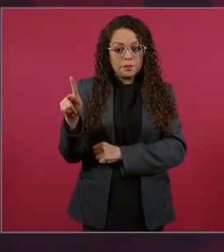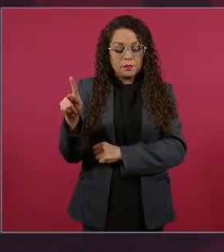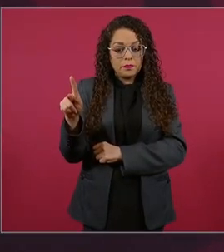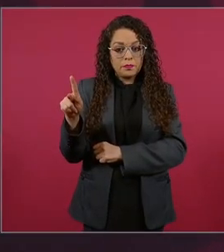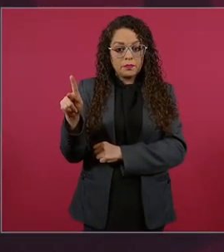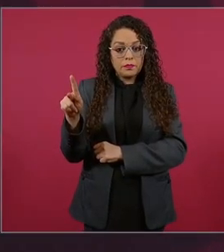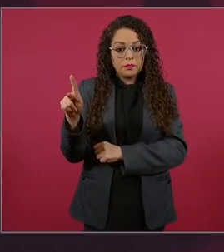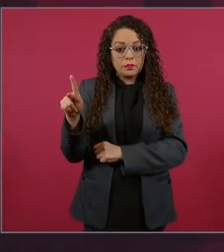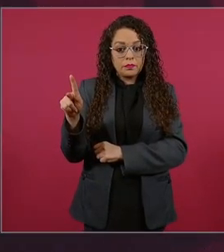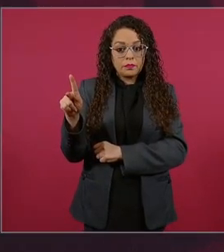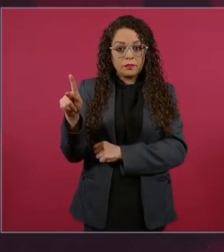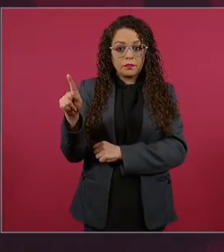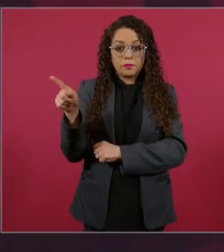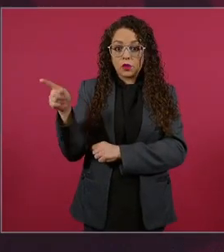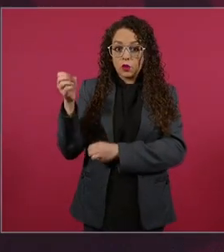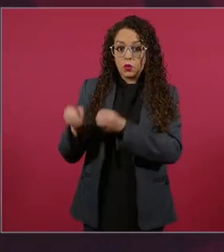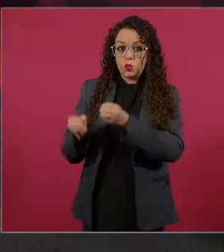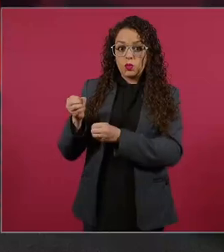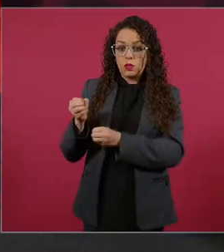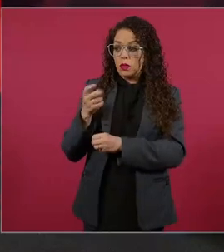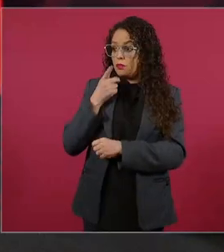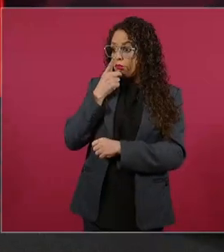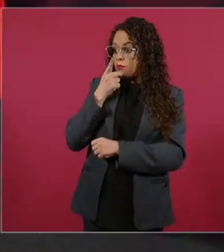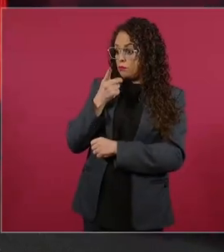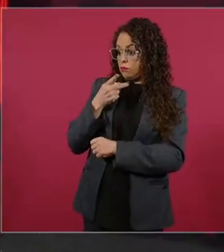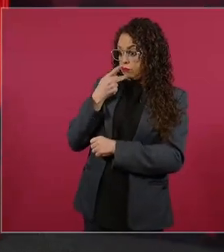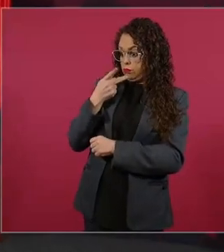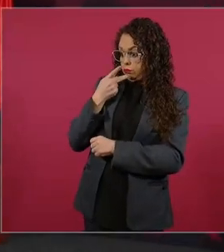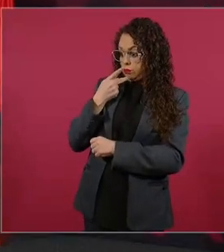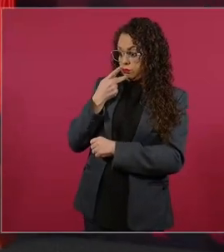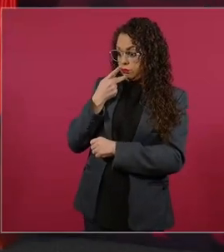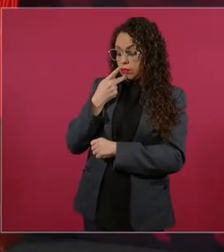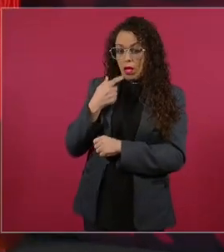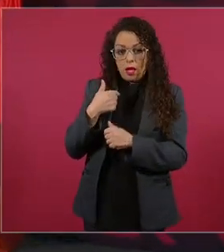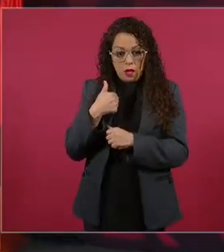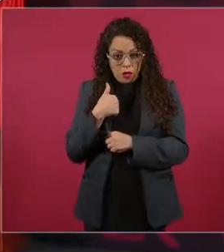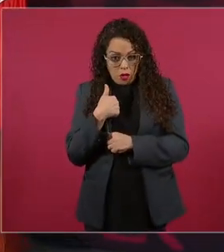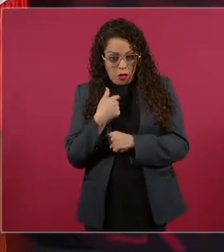otorgar la orden de aprehensión porque esto es un asunto del presidente,